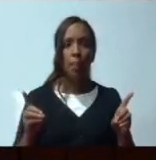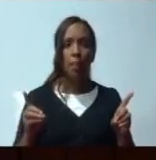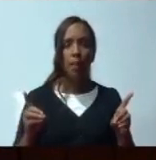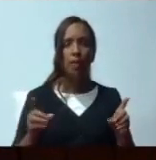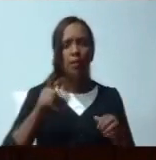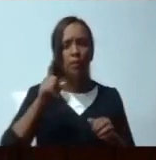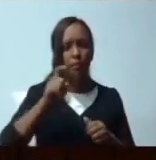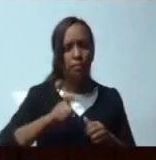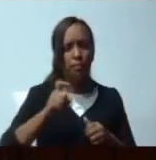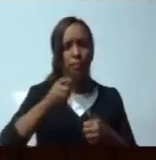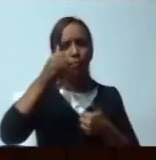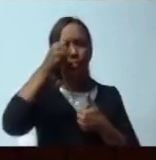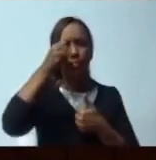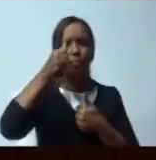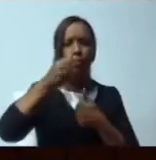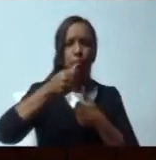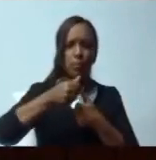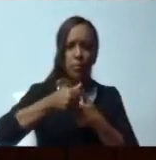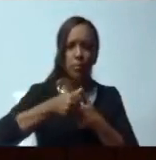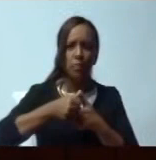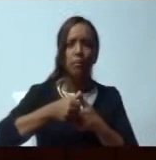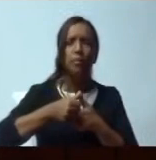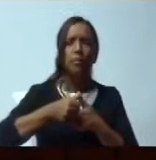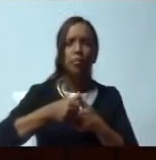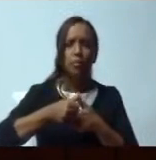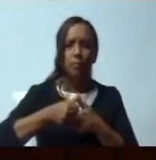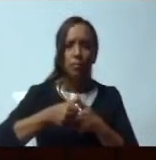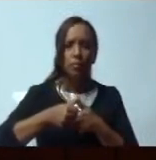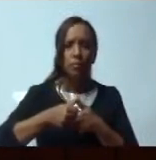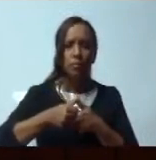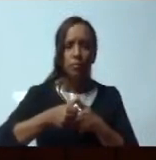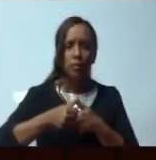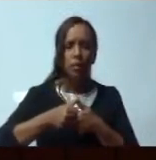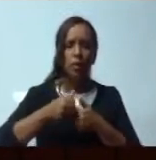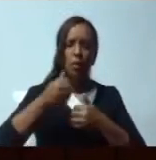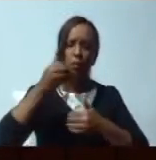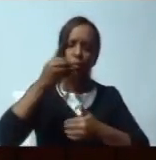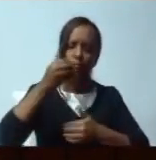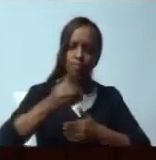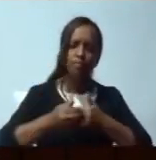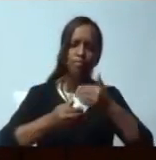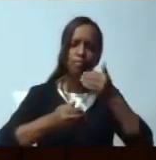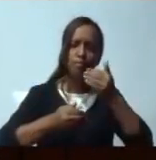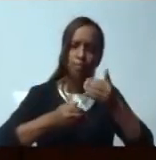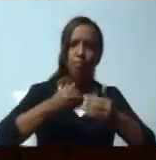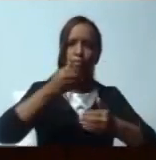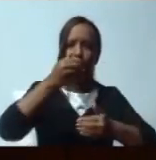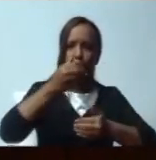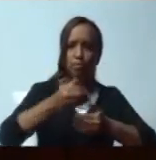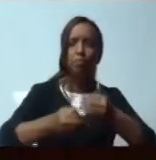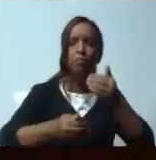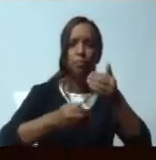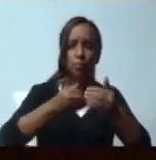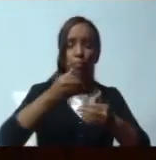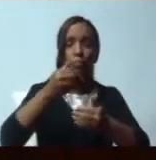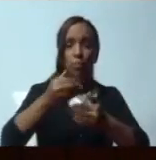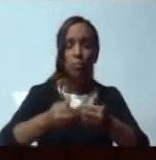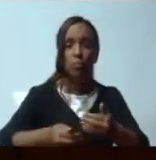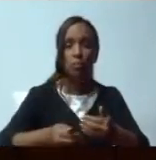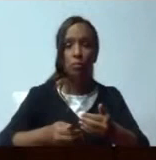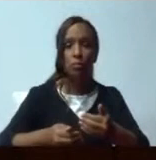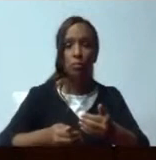recordar cada uno de los pasos que hemos tenido que venir haciendo para llegar al espacio y al